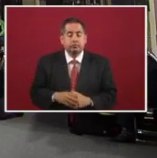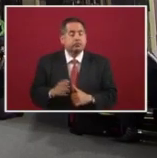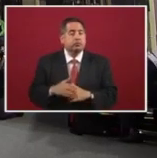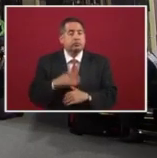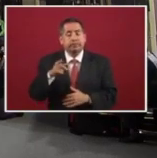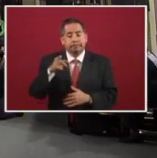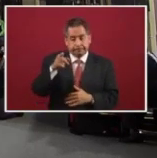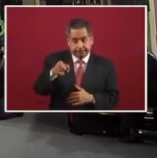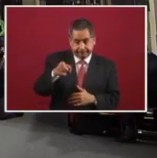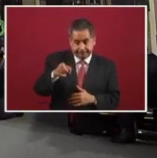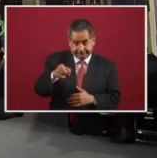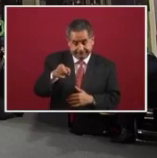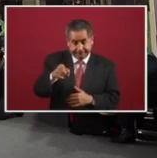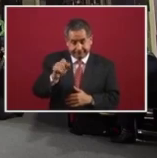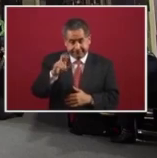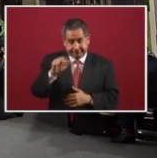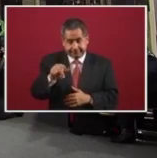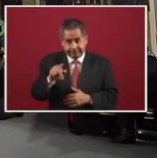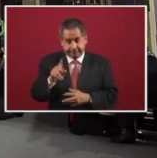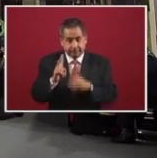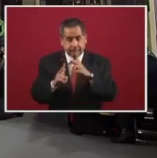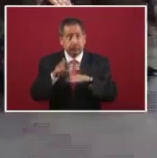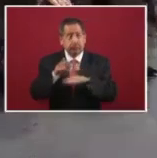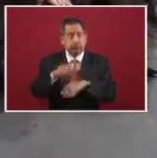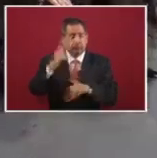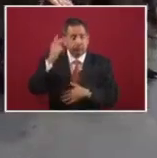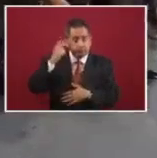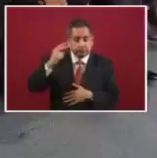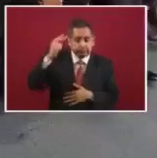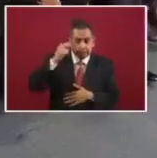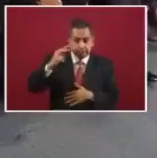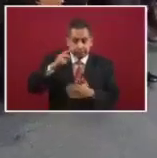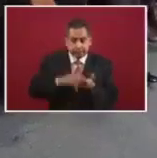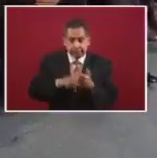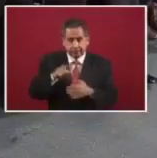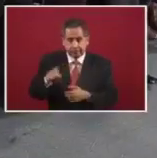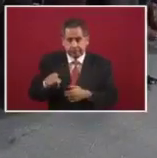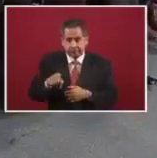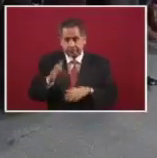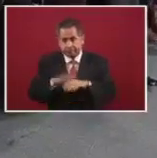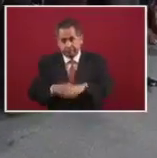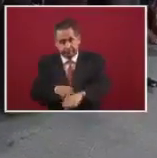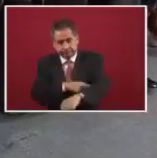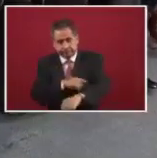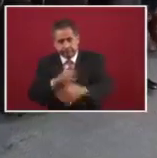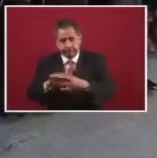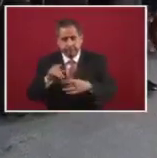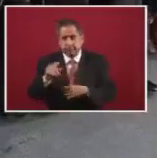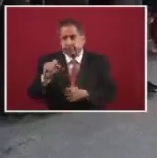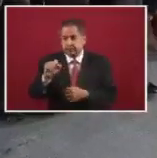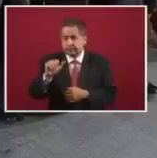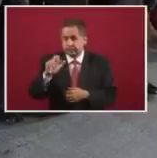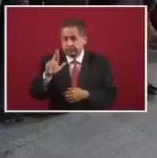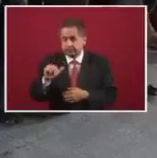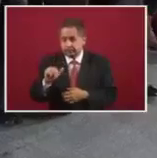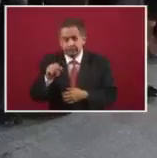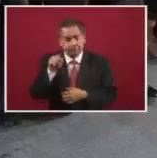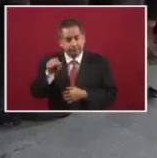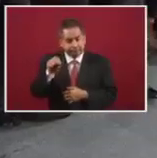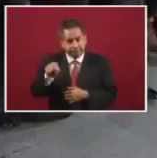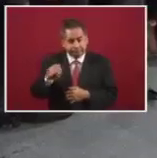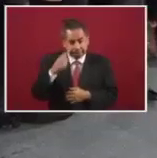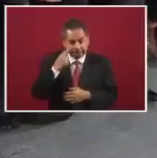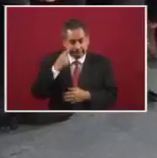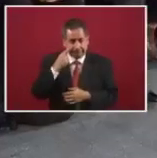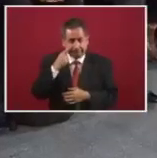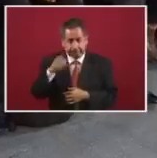Porque cuando hablo de esos viajes, ¿sí? Largos y demás, Sara es de las